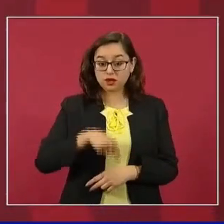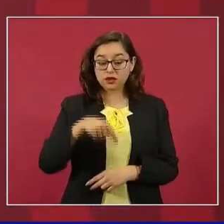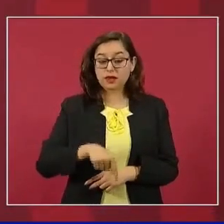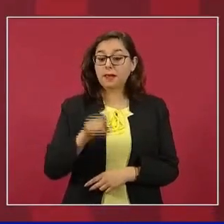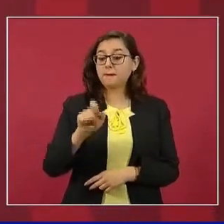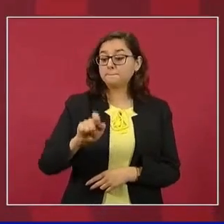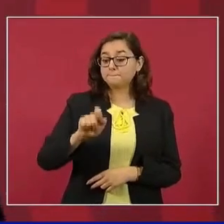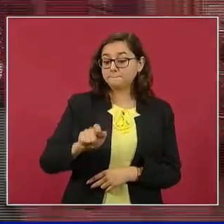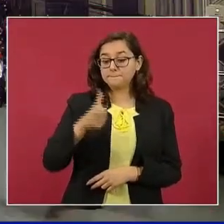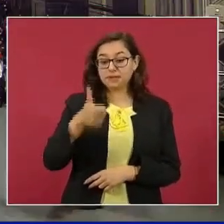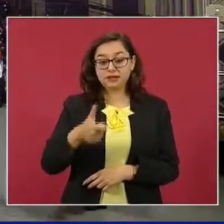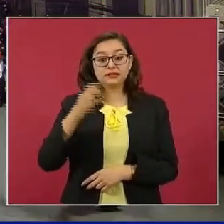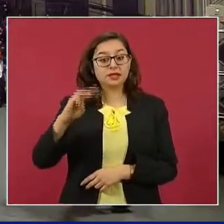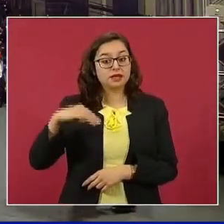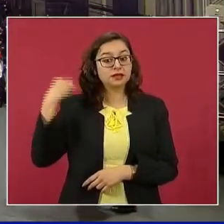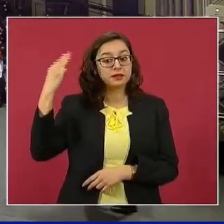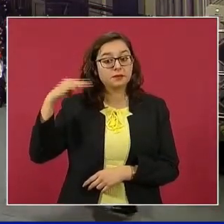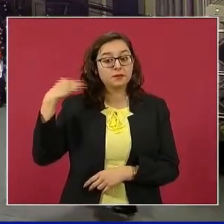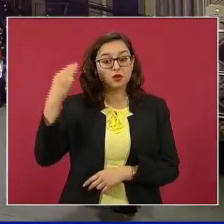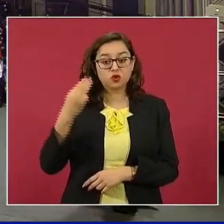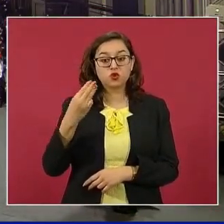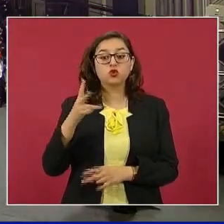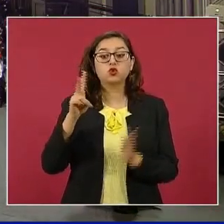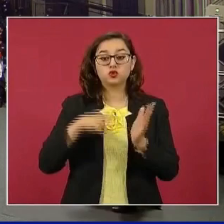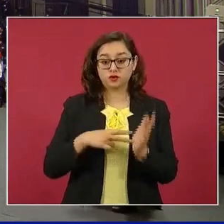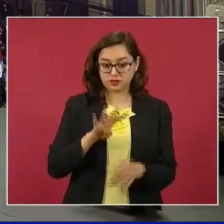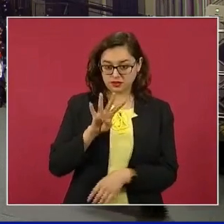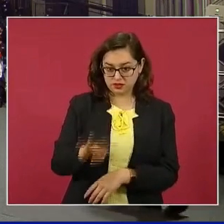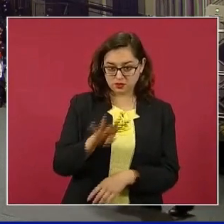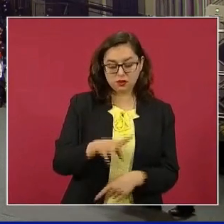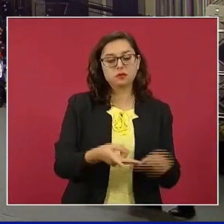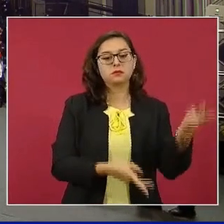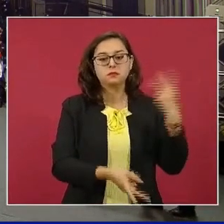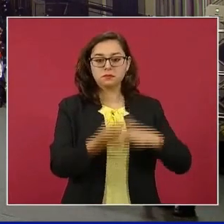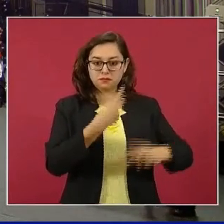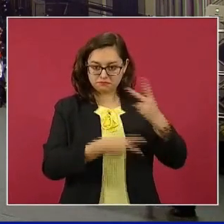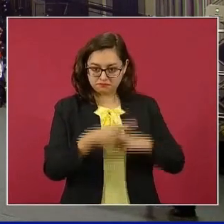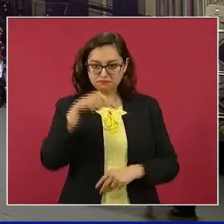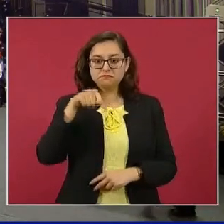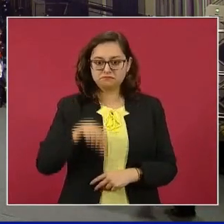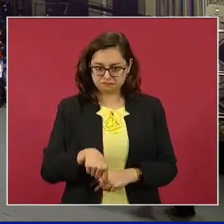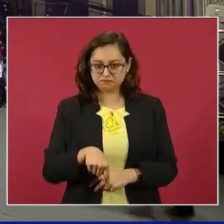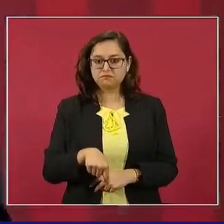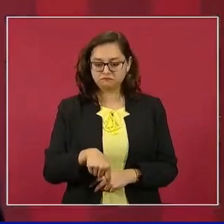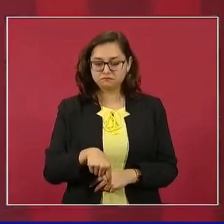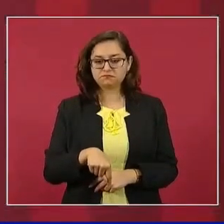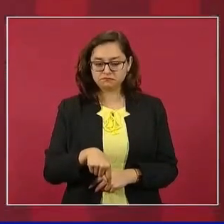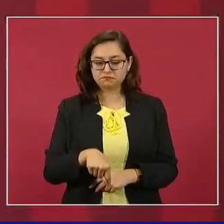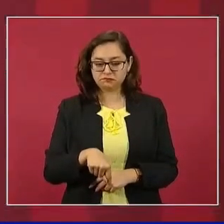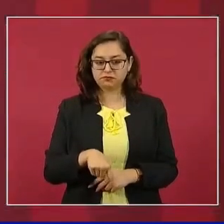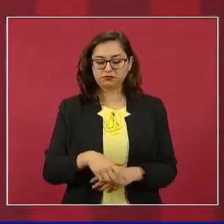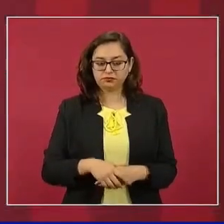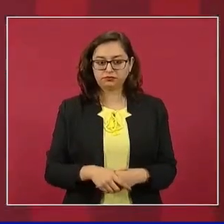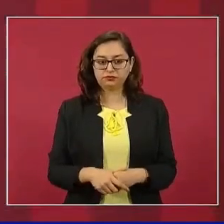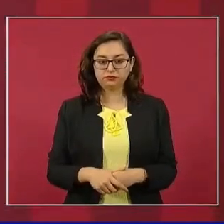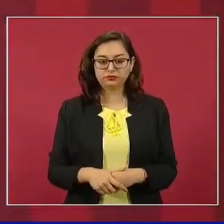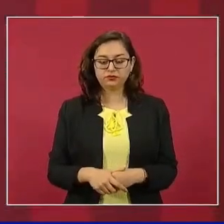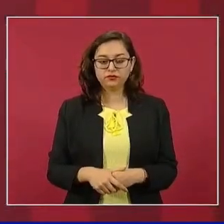el 26 de marzo del 19, ya